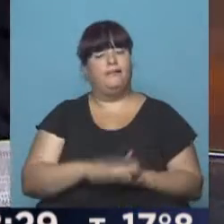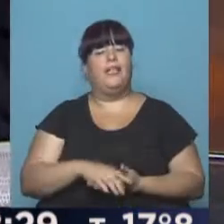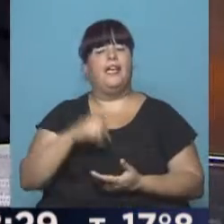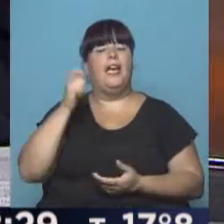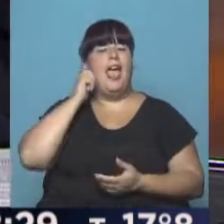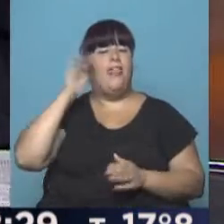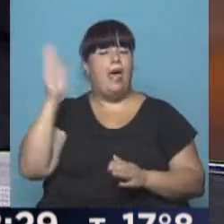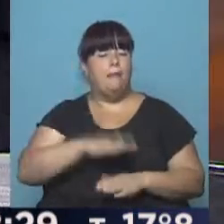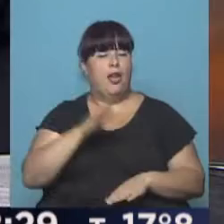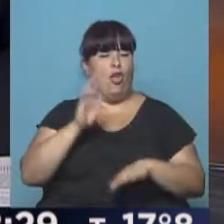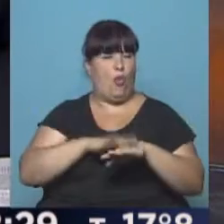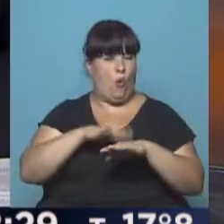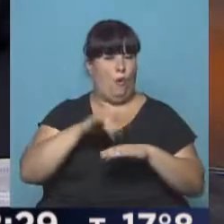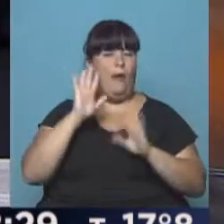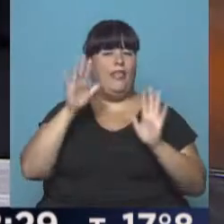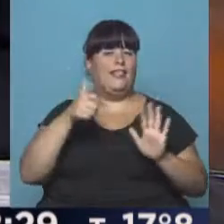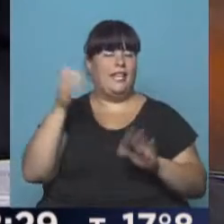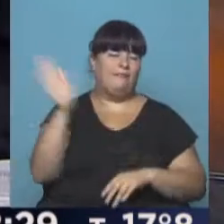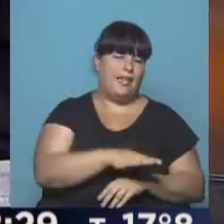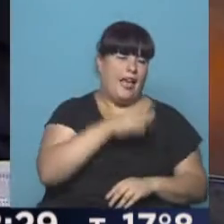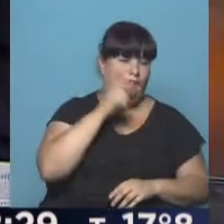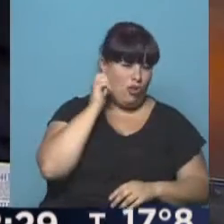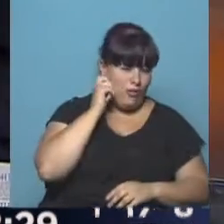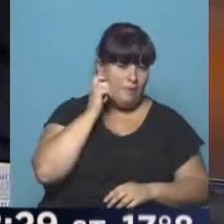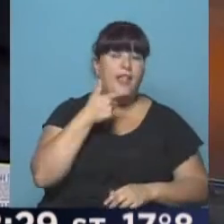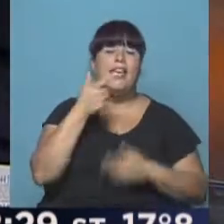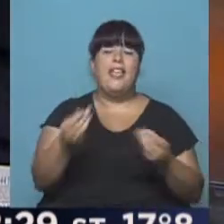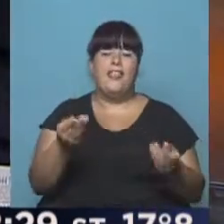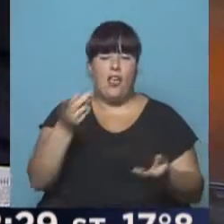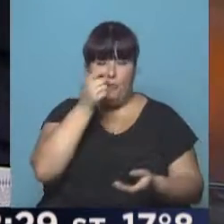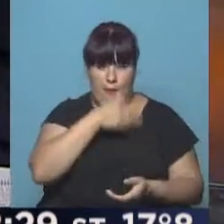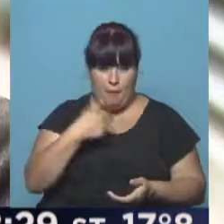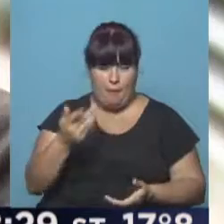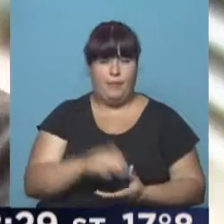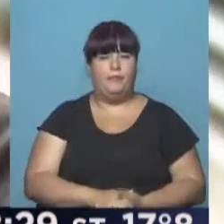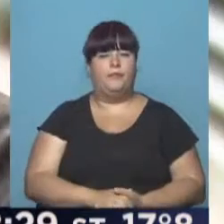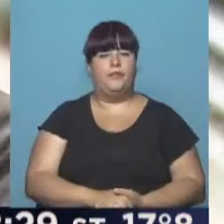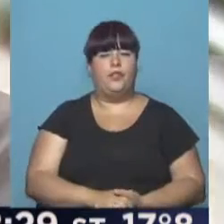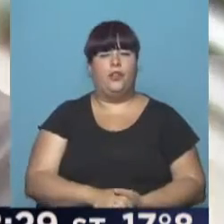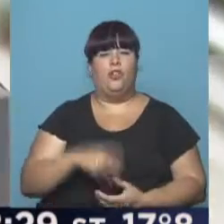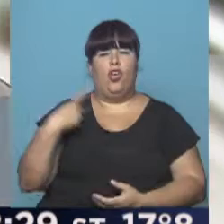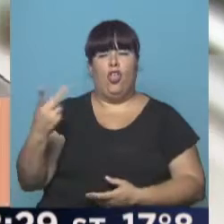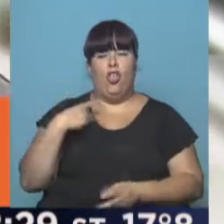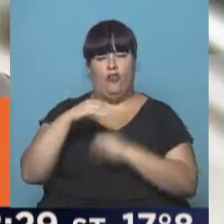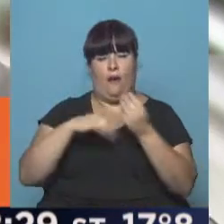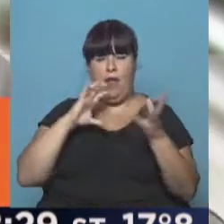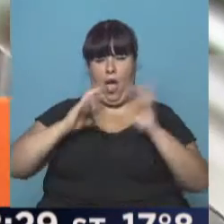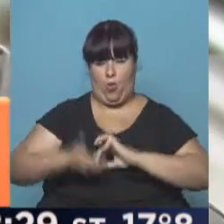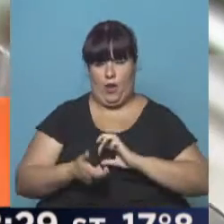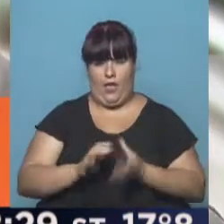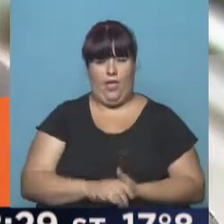descenso de la edad de imputabilidad de 16 a 14 años si lo expresan o dos familias se destruyen o